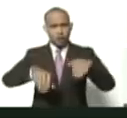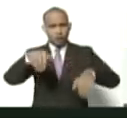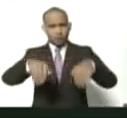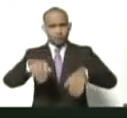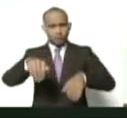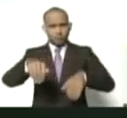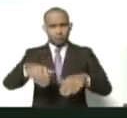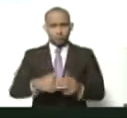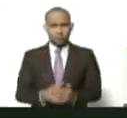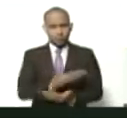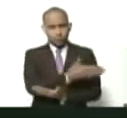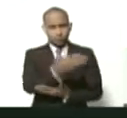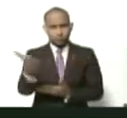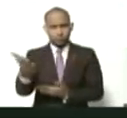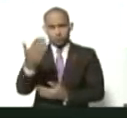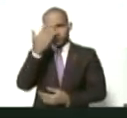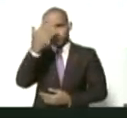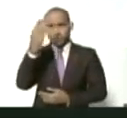la plenaria.